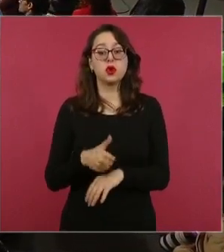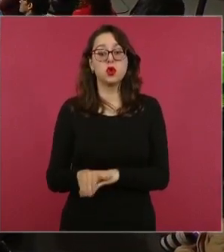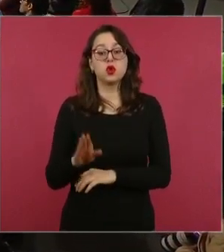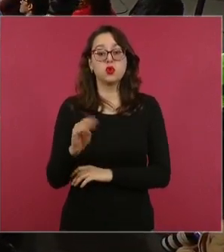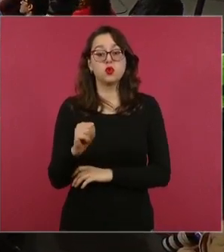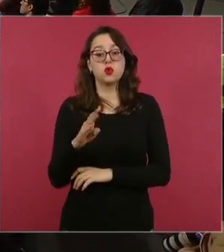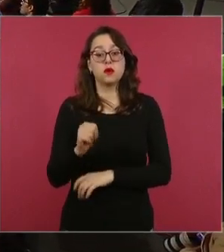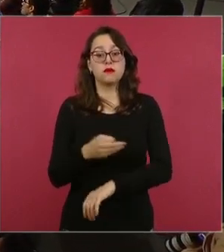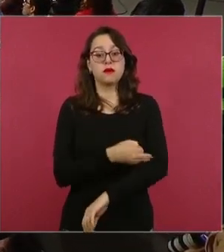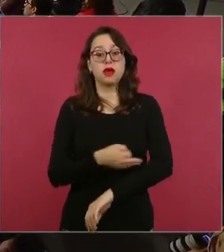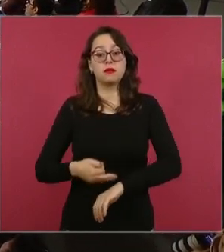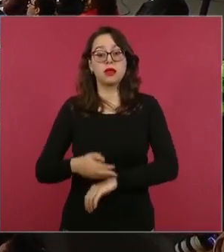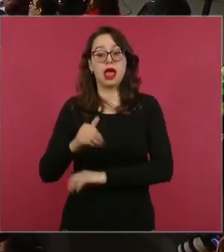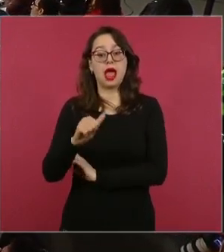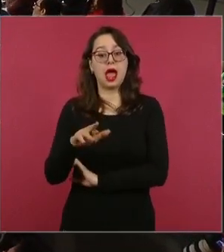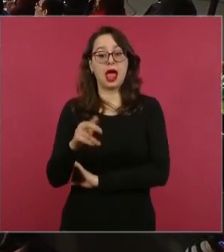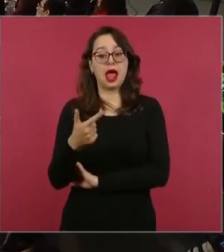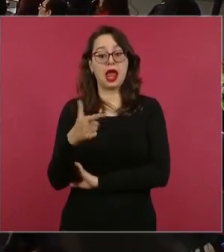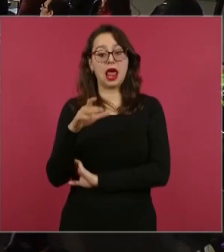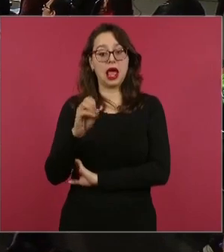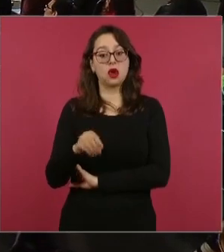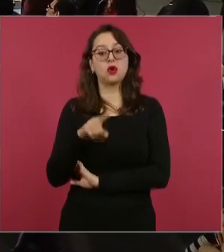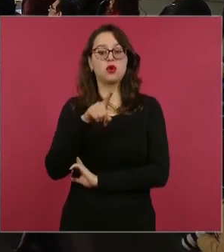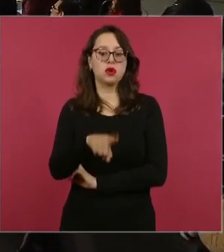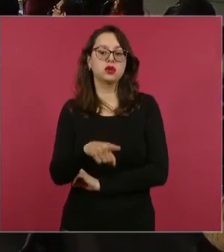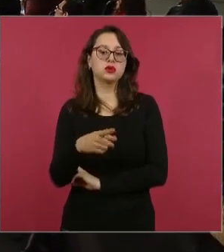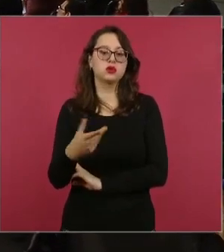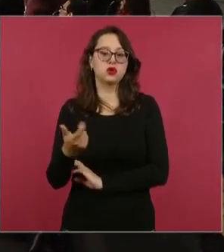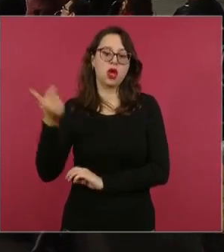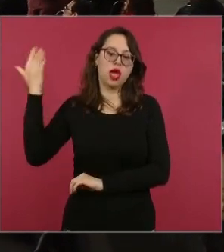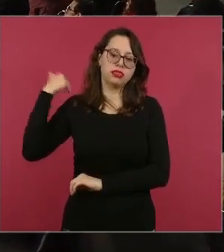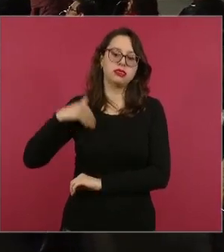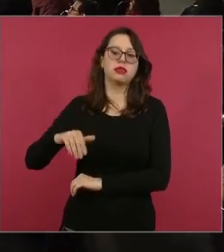Arango antiguos de de Aurrerá